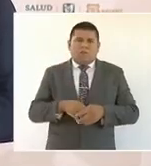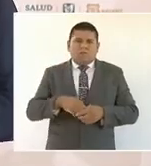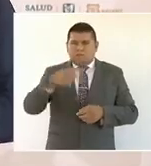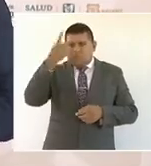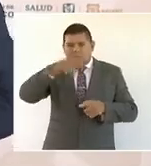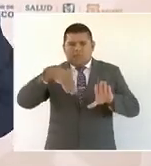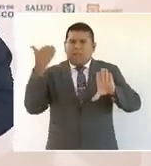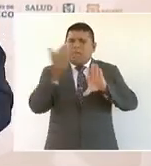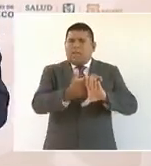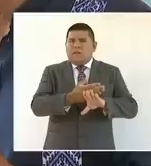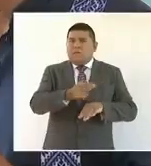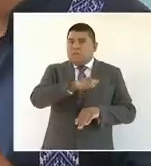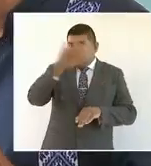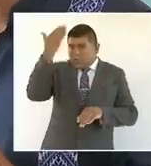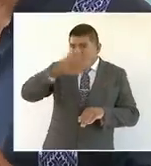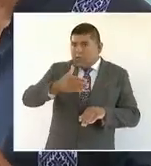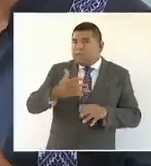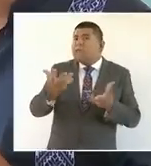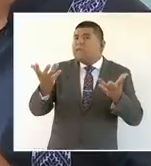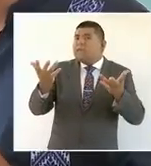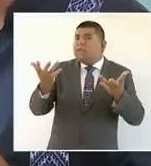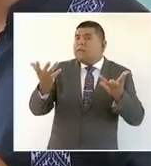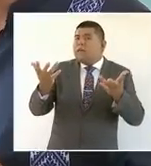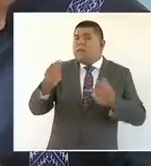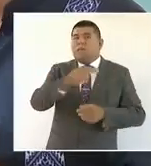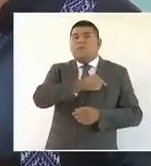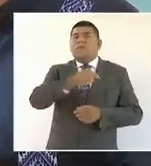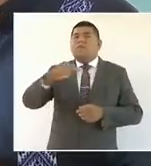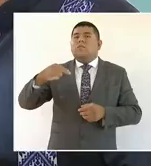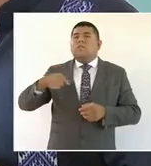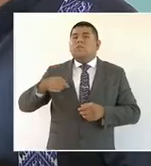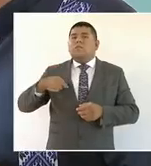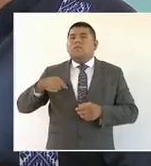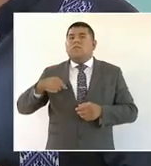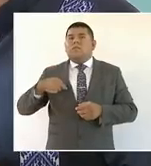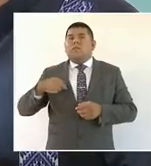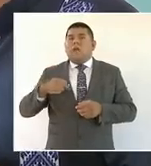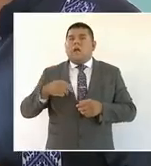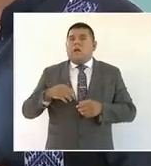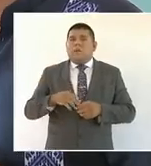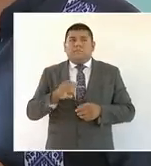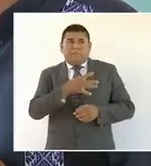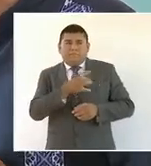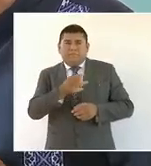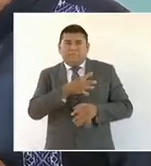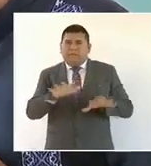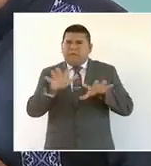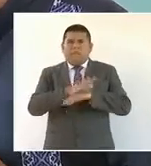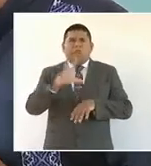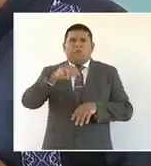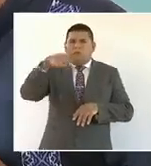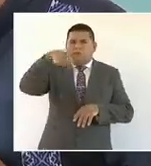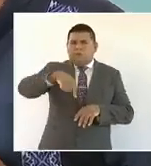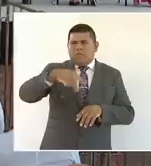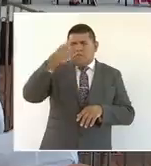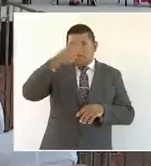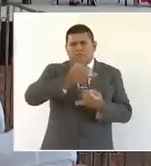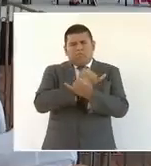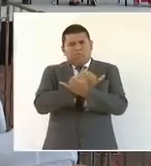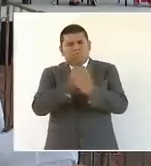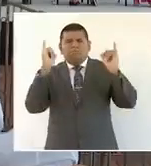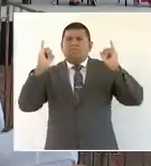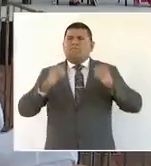patria. Pero ¿saben qué? ¿Saben? Nosotros no vamos a dar ni un paso atrás. México es un país